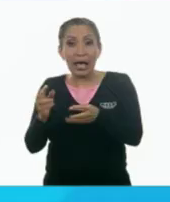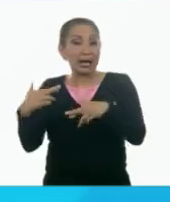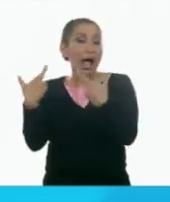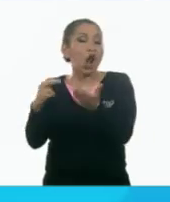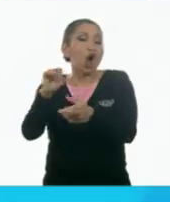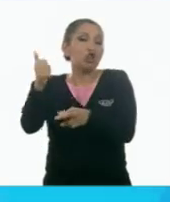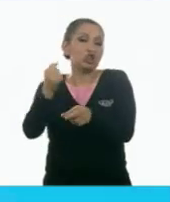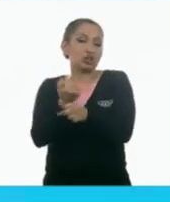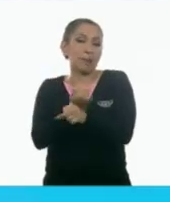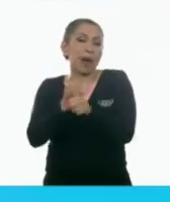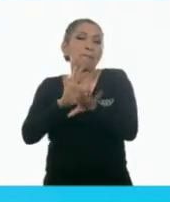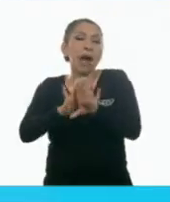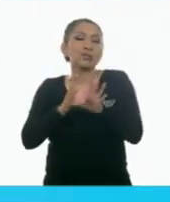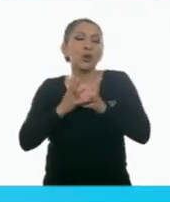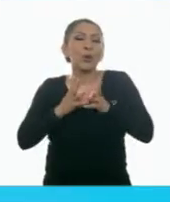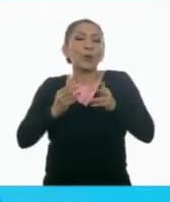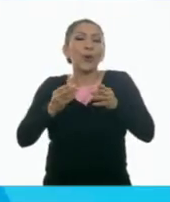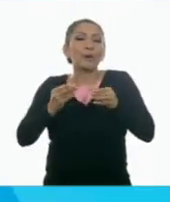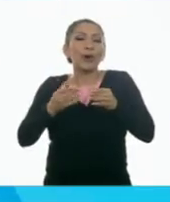zapatos más cómodos.